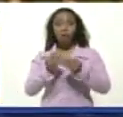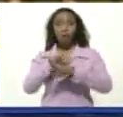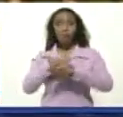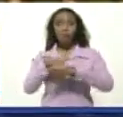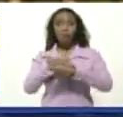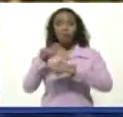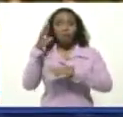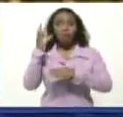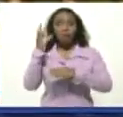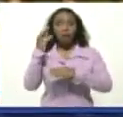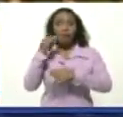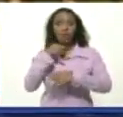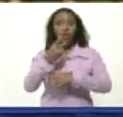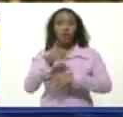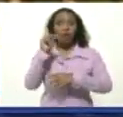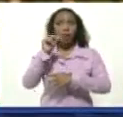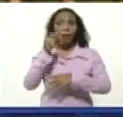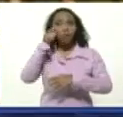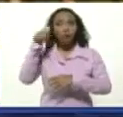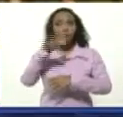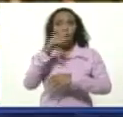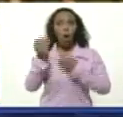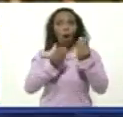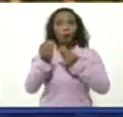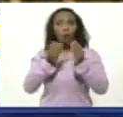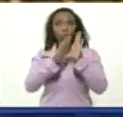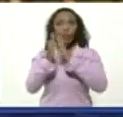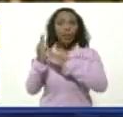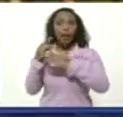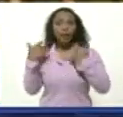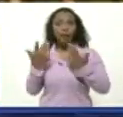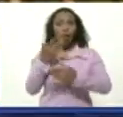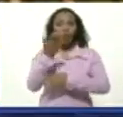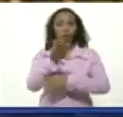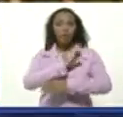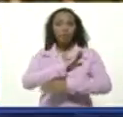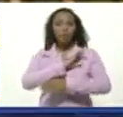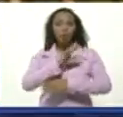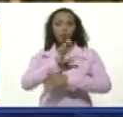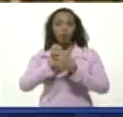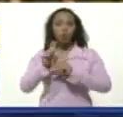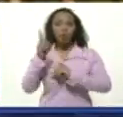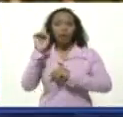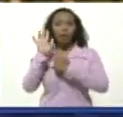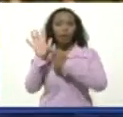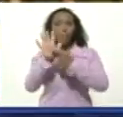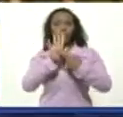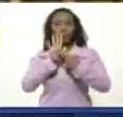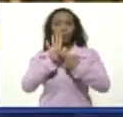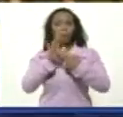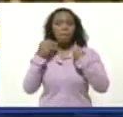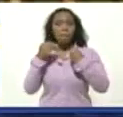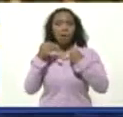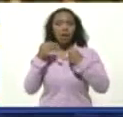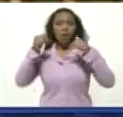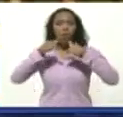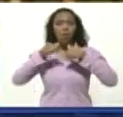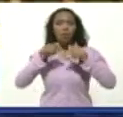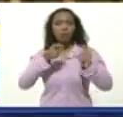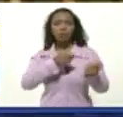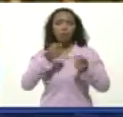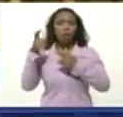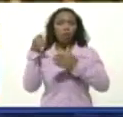como vocera, también del pueblo, como comunera, que ha sido usted, bueno, un ejemplo para los que hoy llevamos